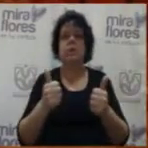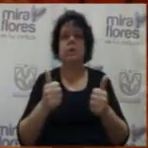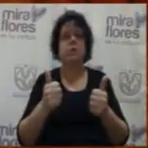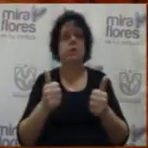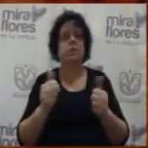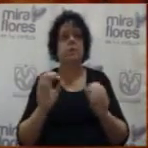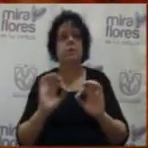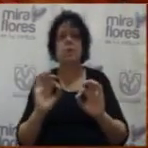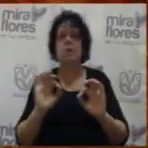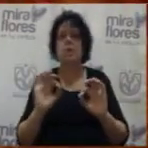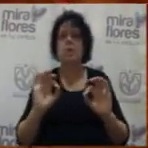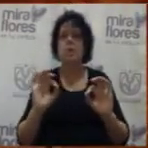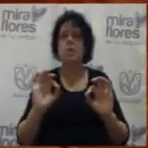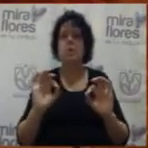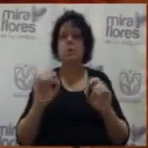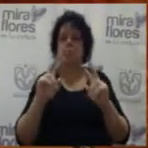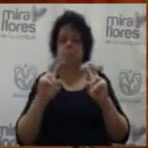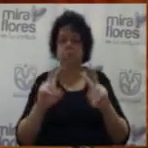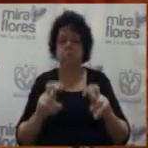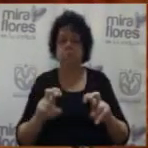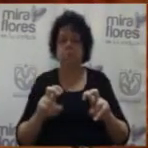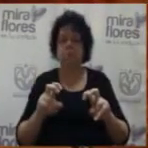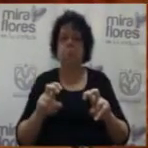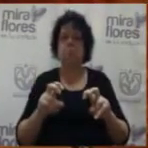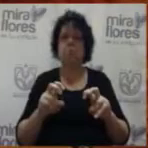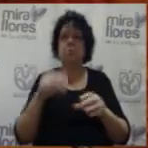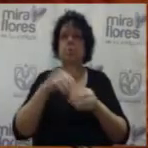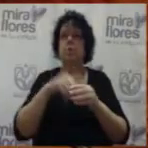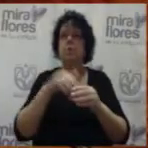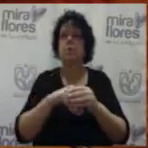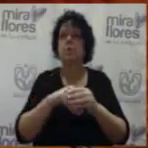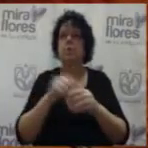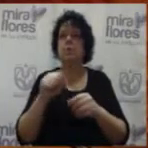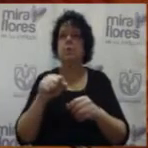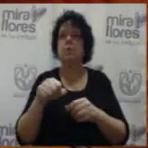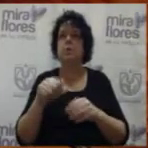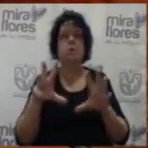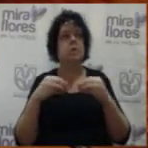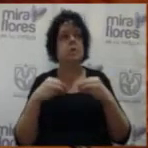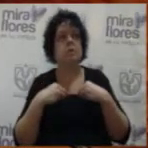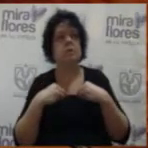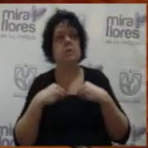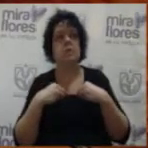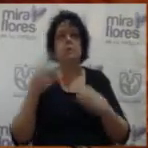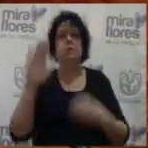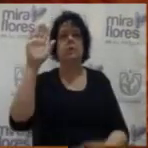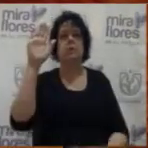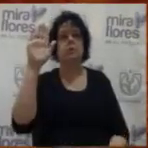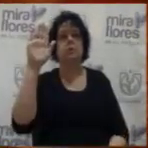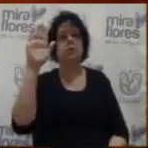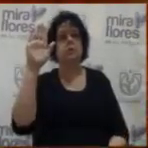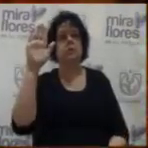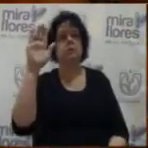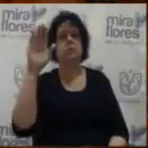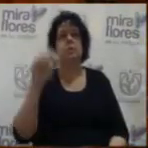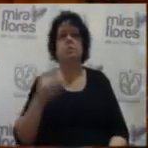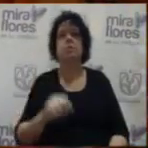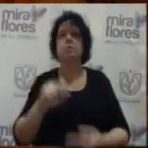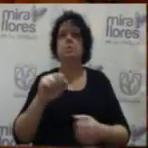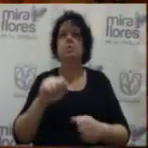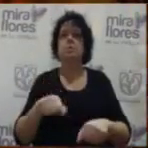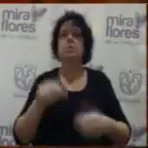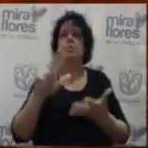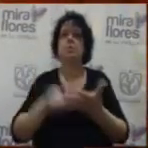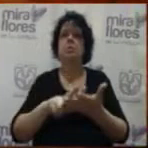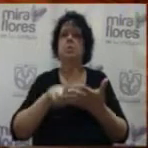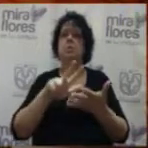No teniendo observaciones, procederemos al voto. Aquellos miembros del Consejo que estén a favor, si no se expresa la señal de conformidad, se aprueba la mencionada